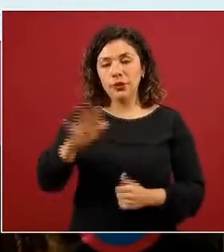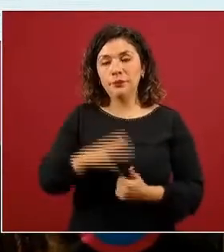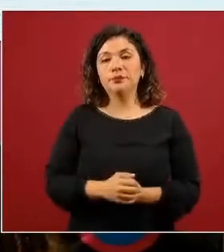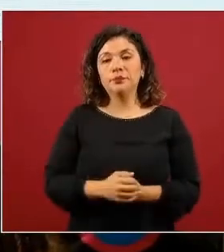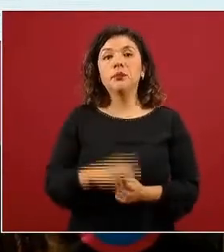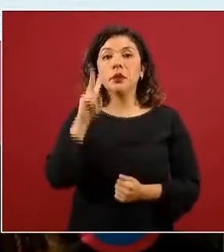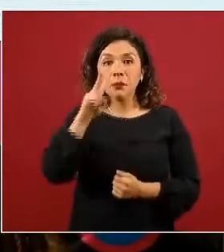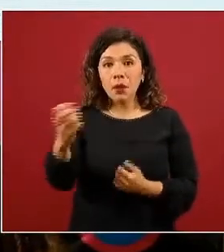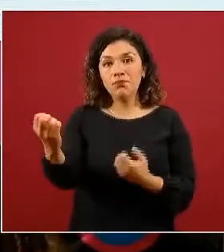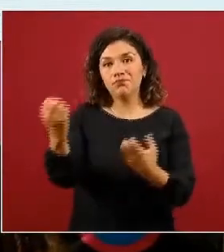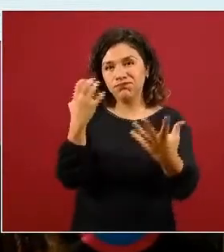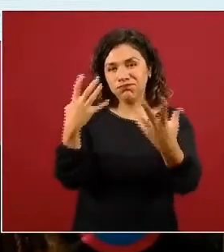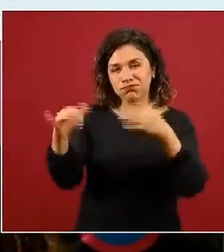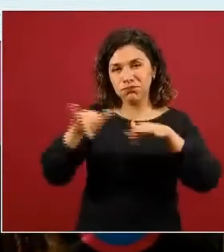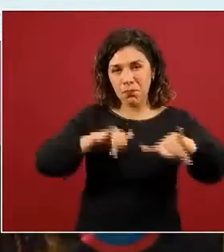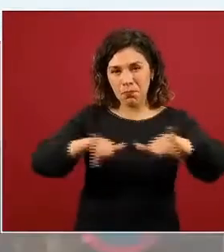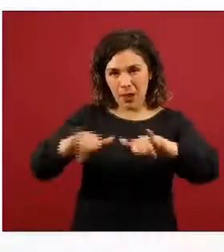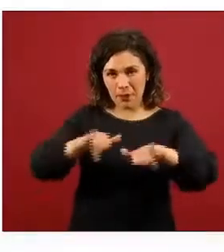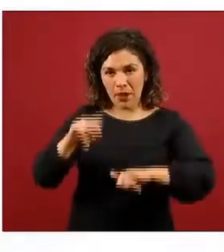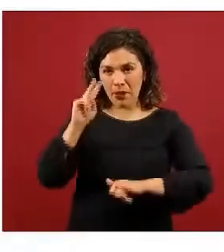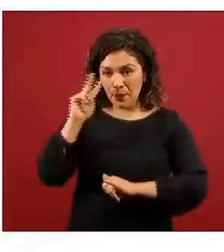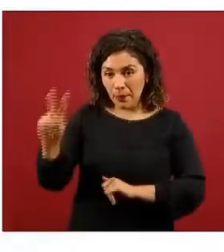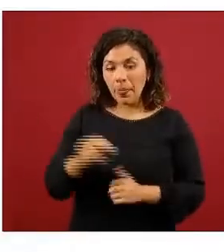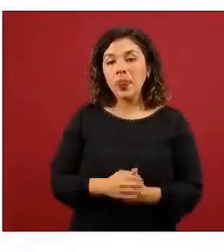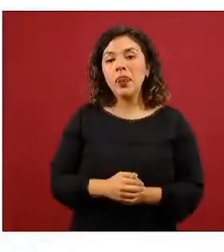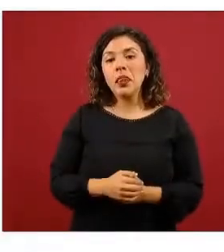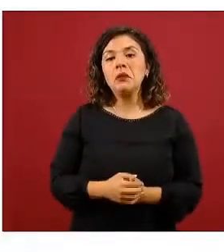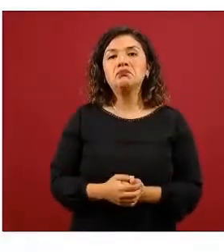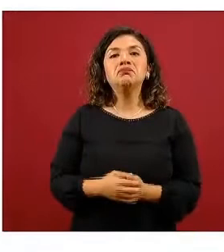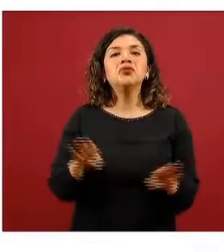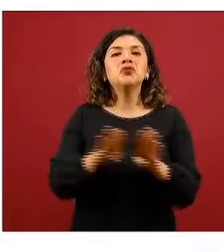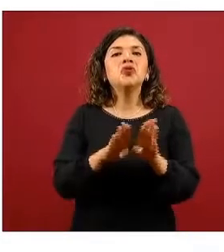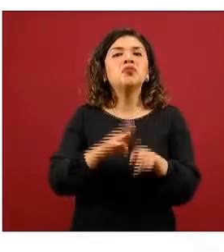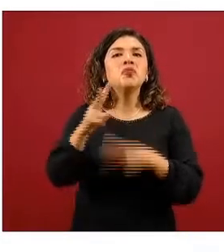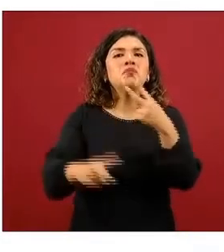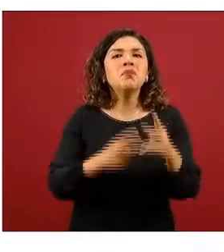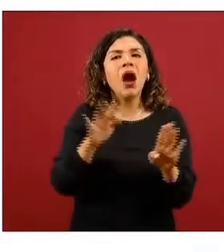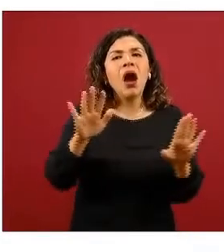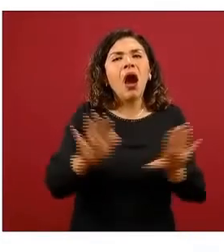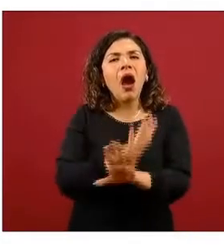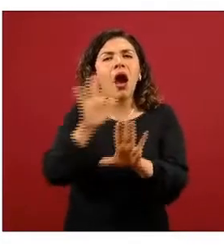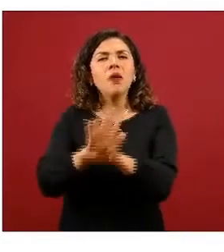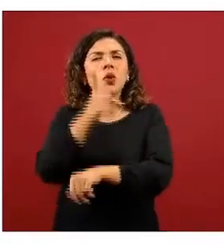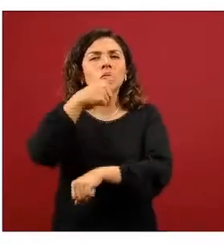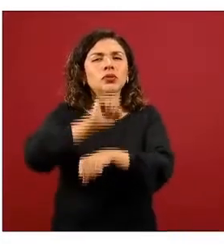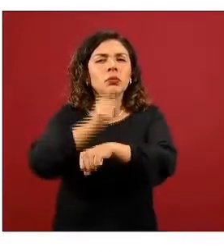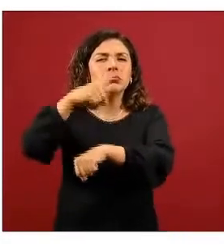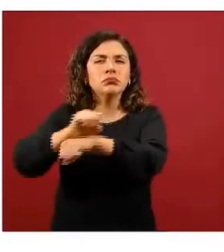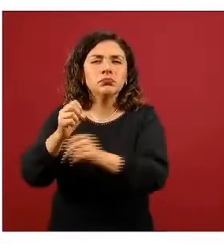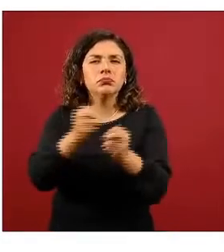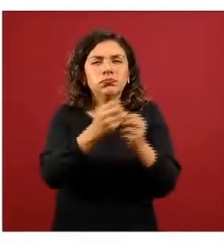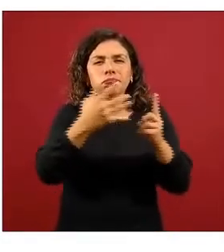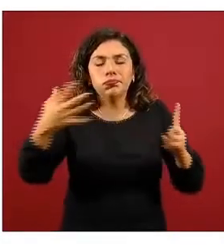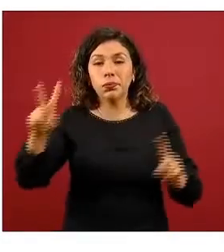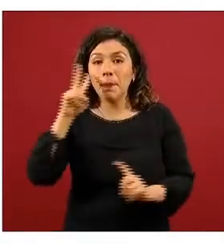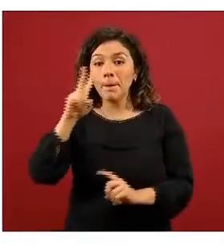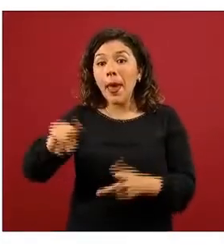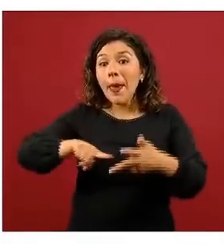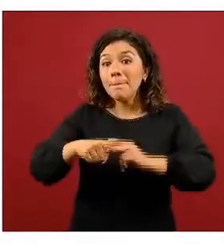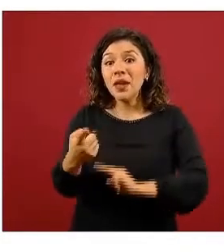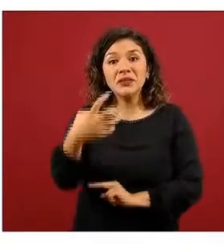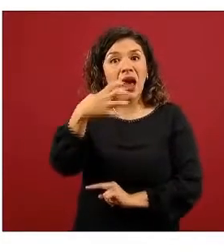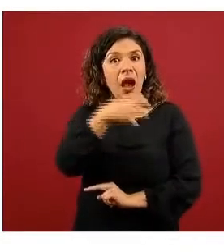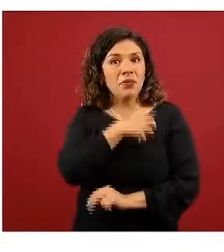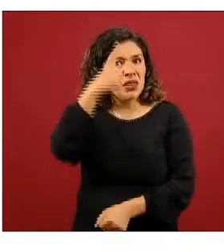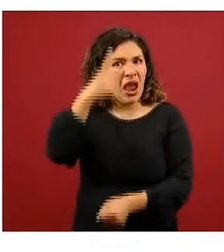Veamos la animación, hacemos clic aquí y veamos cómo se ha ido comportando la epidemia. Ahí empezó en la capital, casi